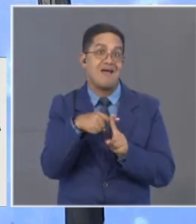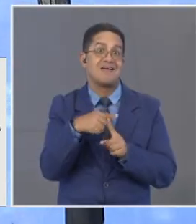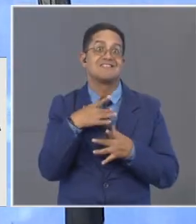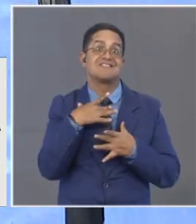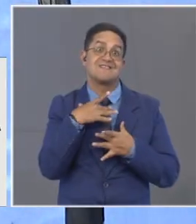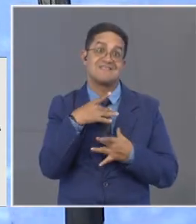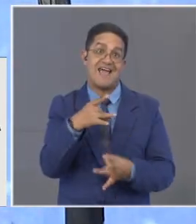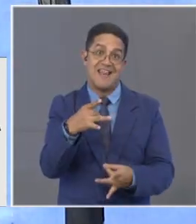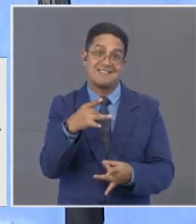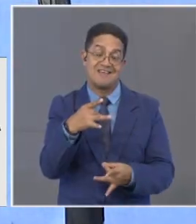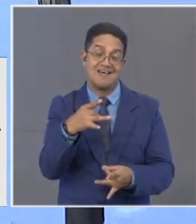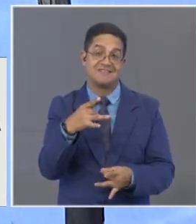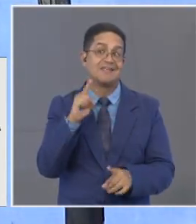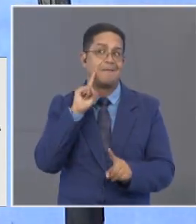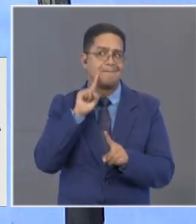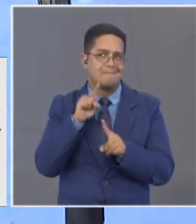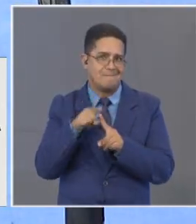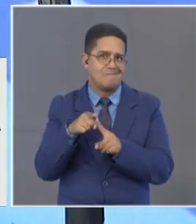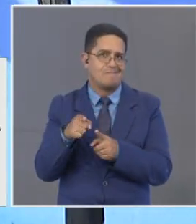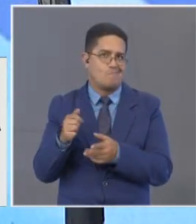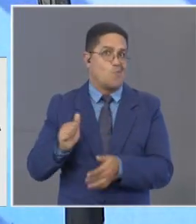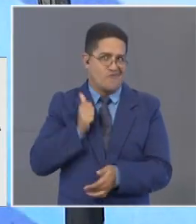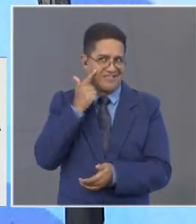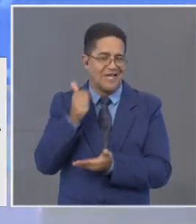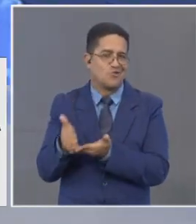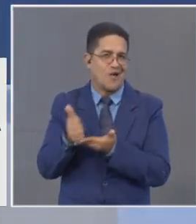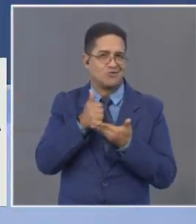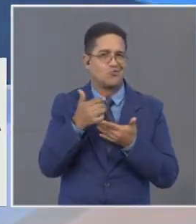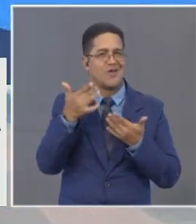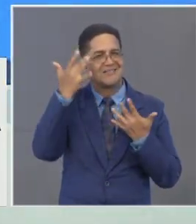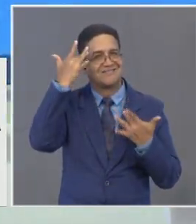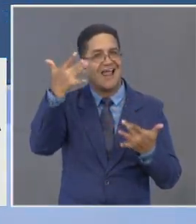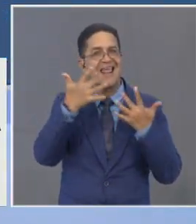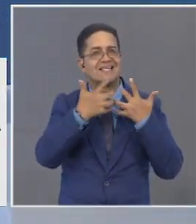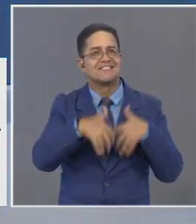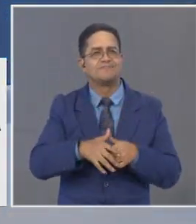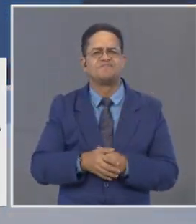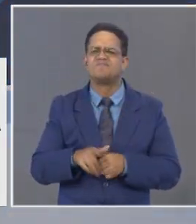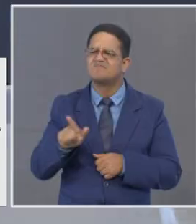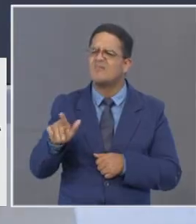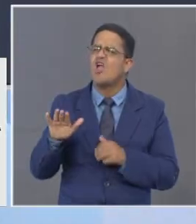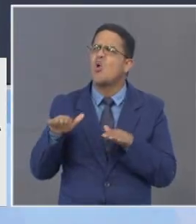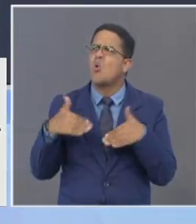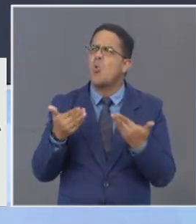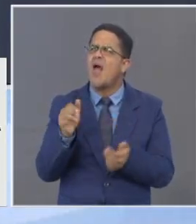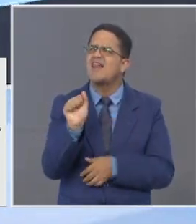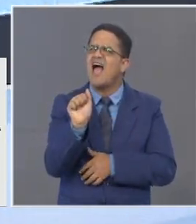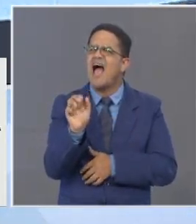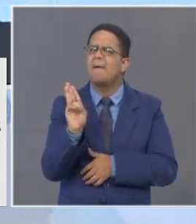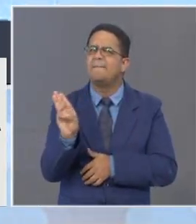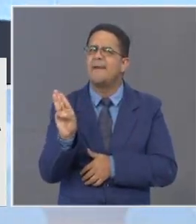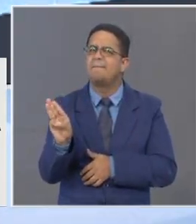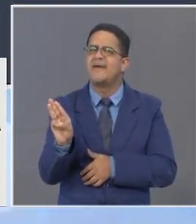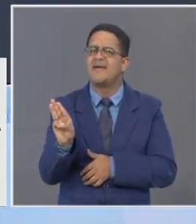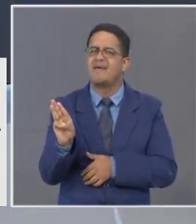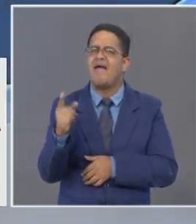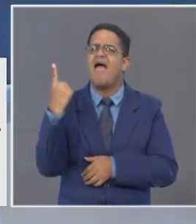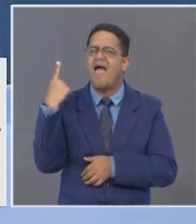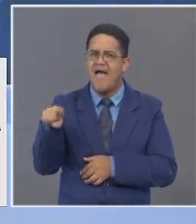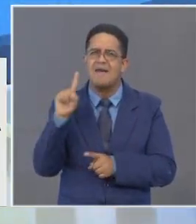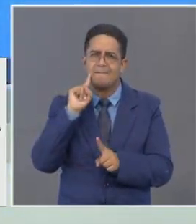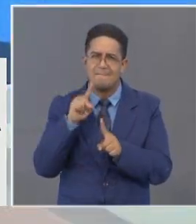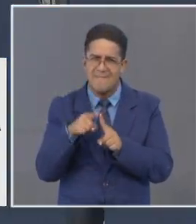echar mano de la inteligencia artificial. ¿Cuáles son esas principales aplicaciones de inteligencia artificial que hoy en día hay para